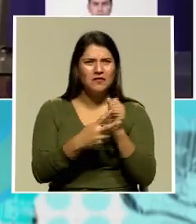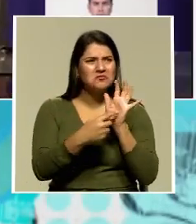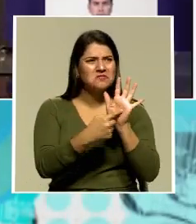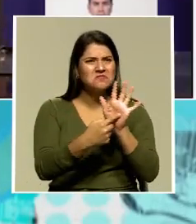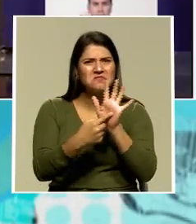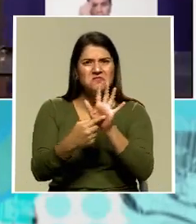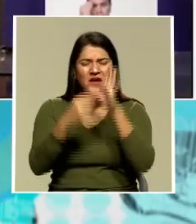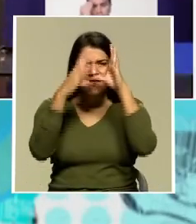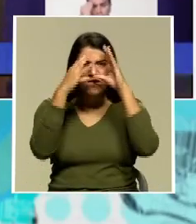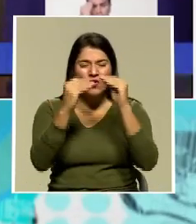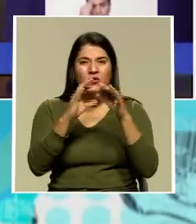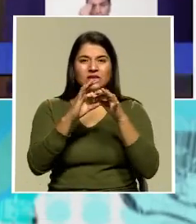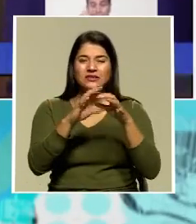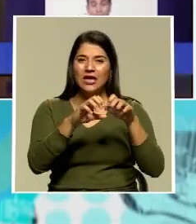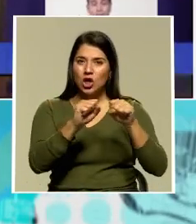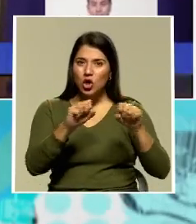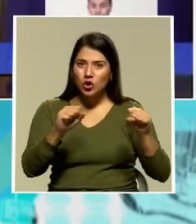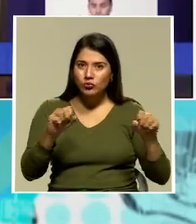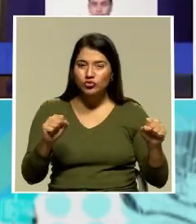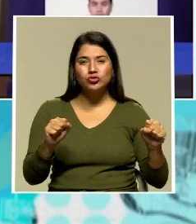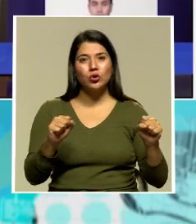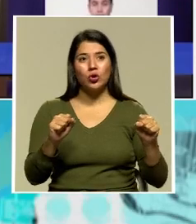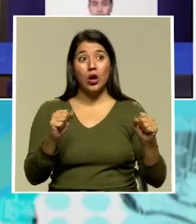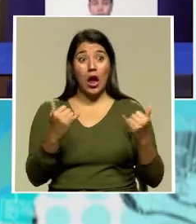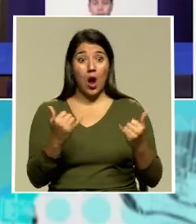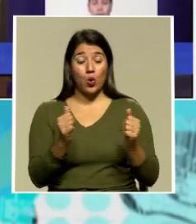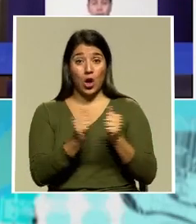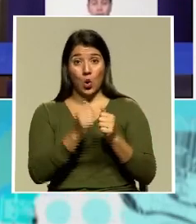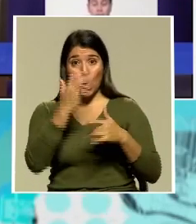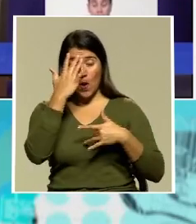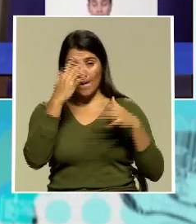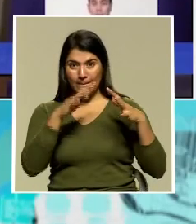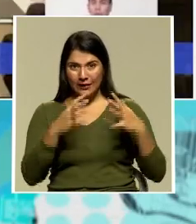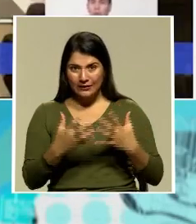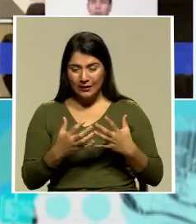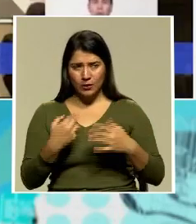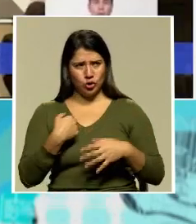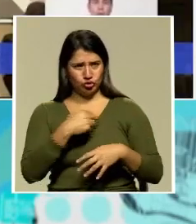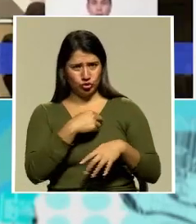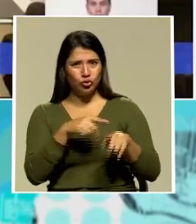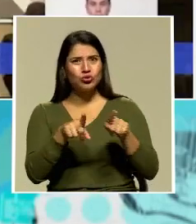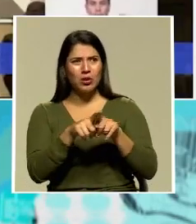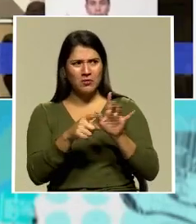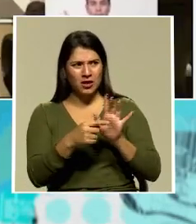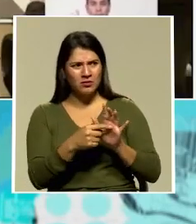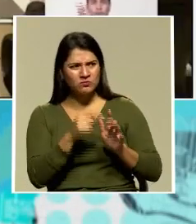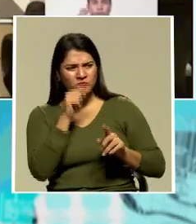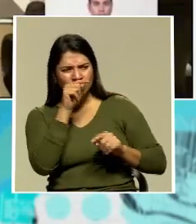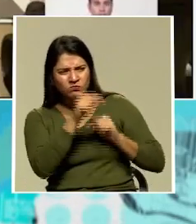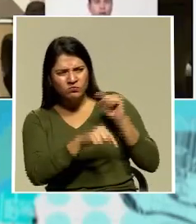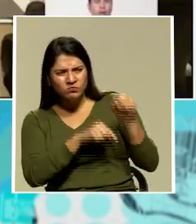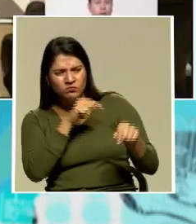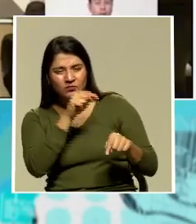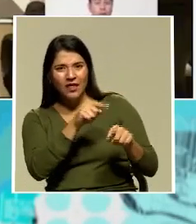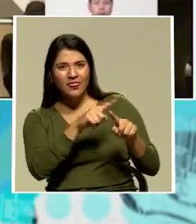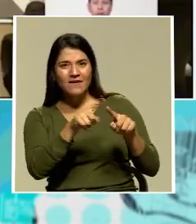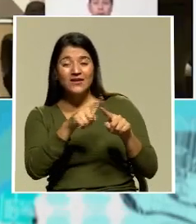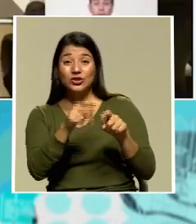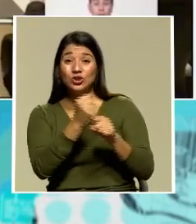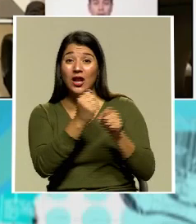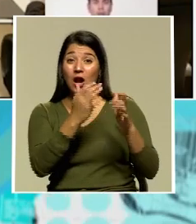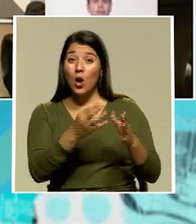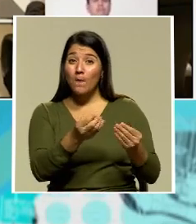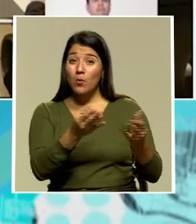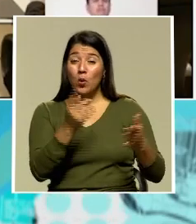de corrupción, indicios de corrupción en el manejo de la pandemia. Hemos señalado a diversos funcionarios por su papel